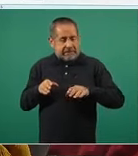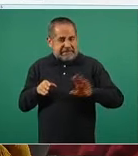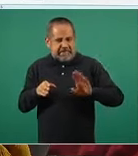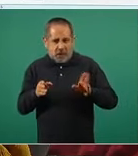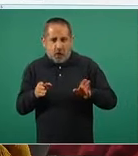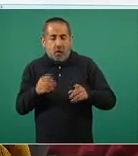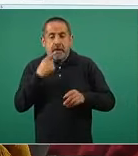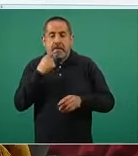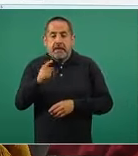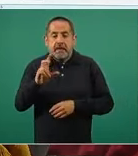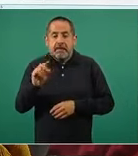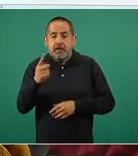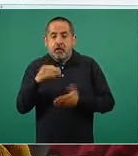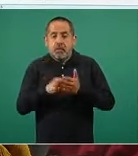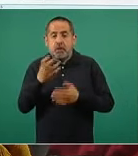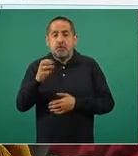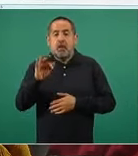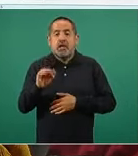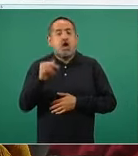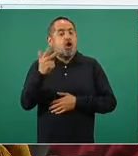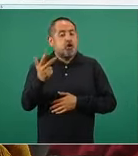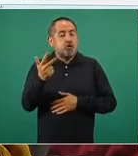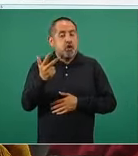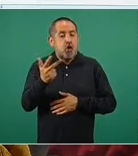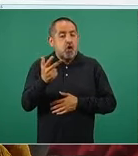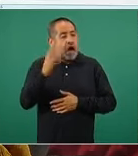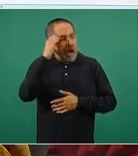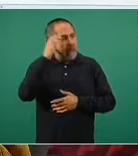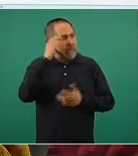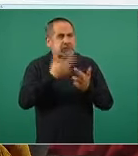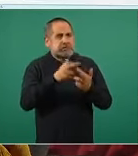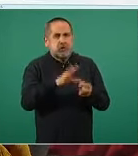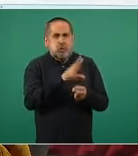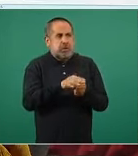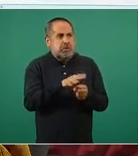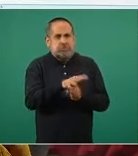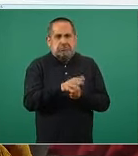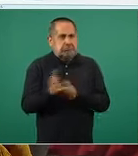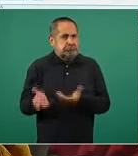tenemos 31.448 camas totales.